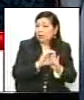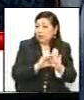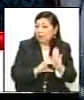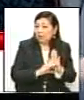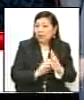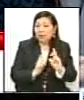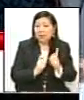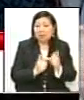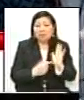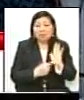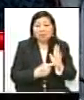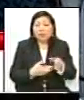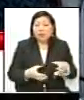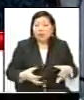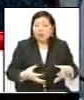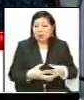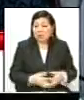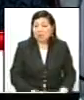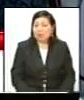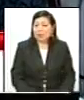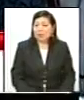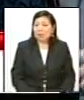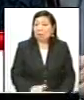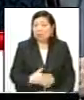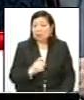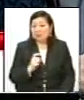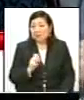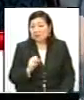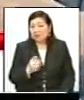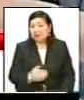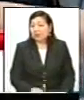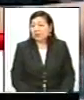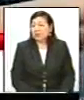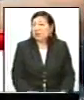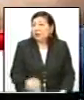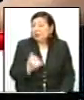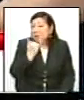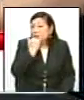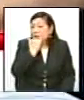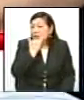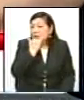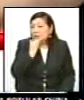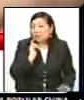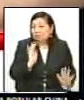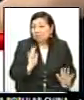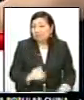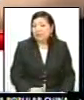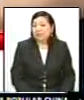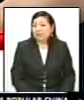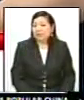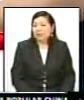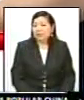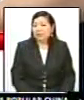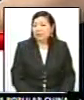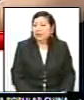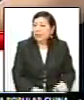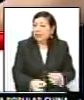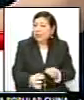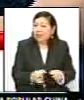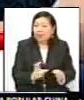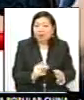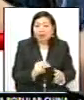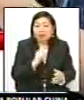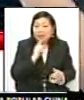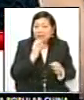un congresista que ha presidido una comisión investigadora, puede ser que haya tenido algún error, puede ser que, o sea, ojos, no estoy tratando de interpretar, no estoy